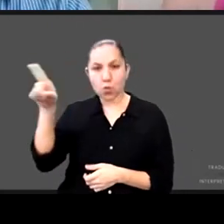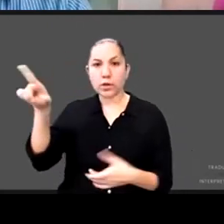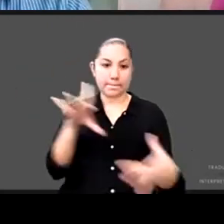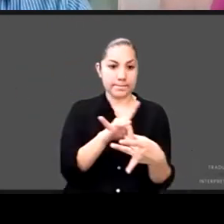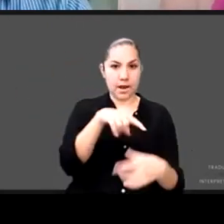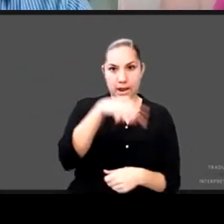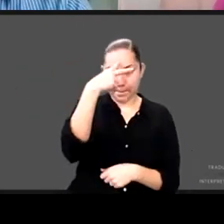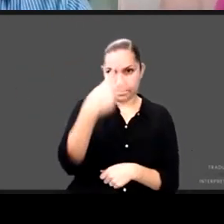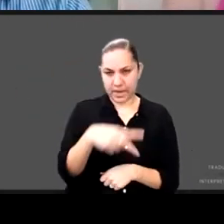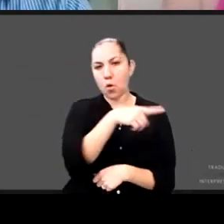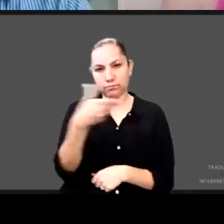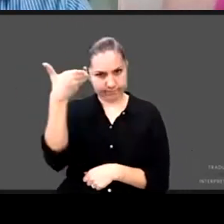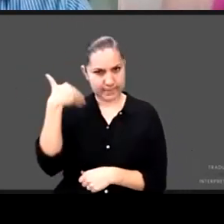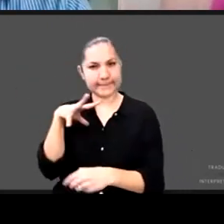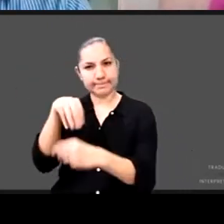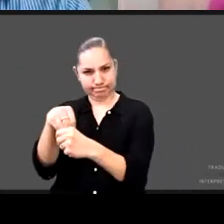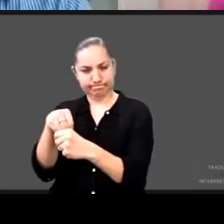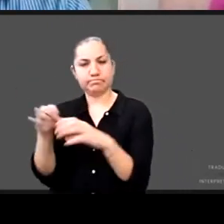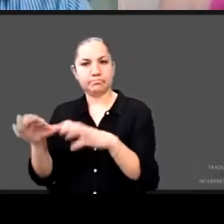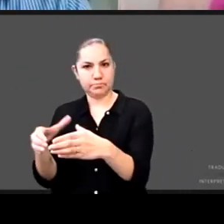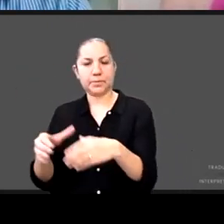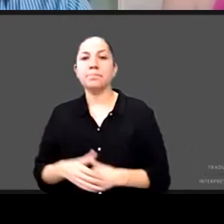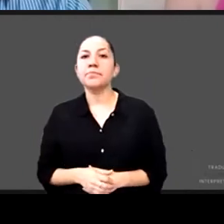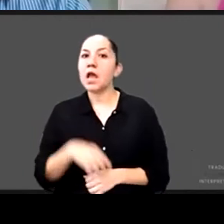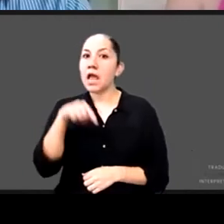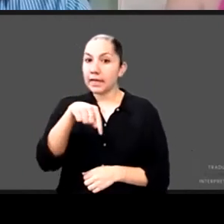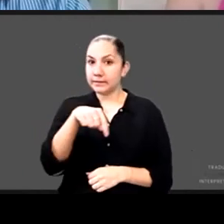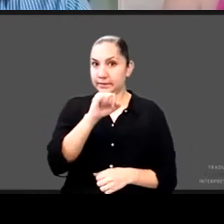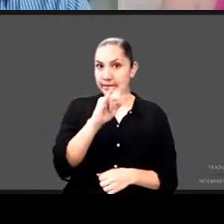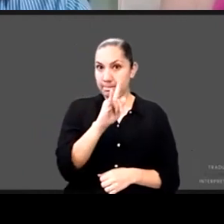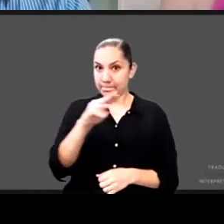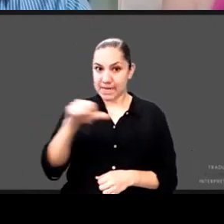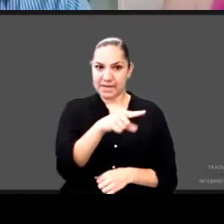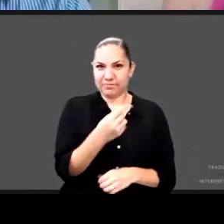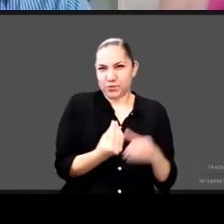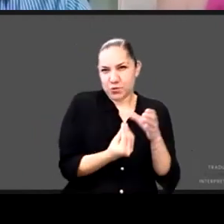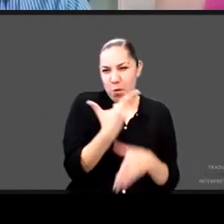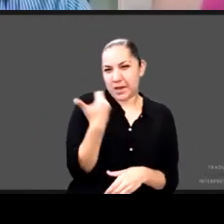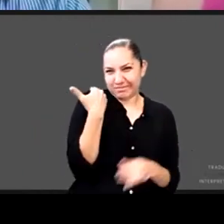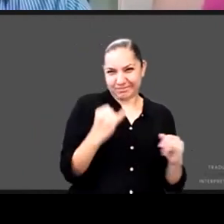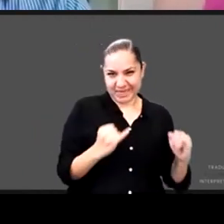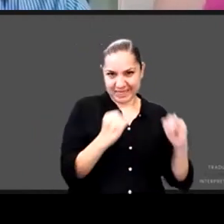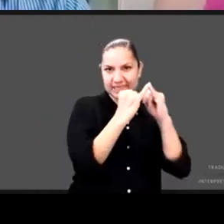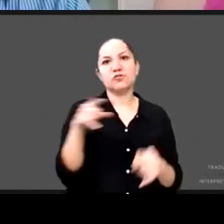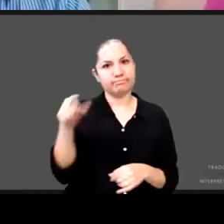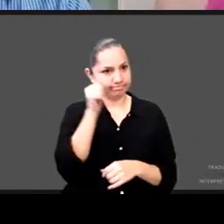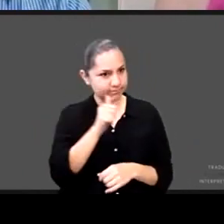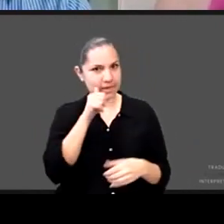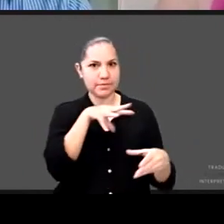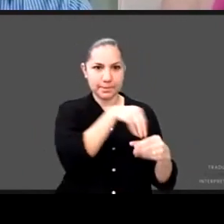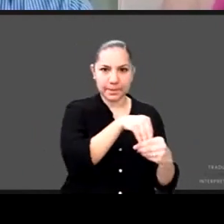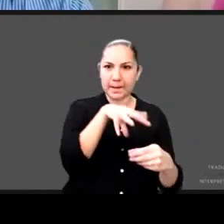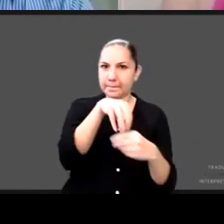México. Sara es una gran aliada de esta joven institución que es CIPINA, y que CIPINA, como ustedes saben, se caracteriza